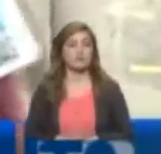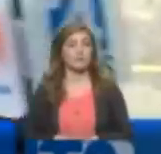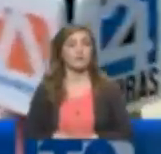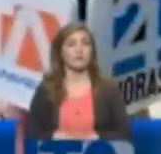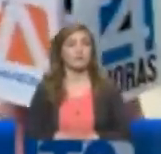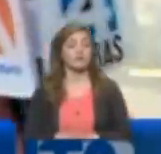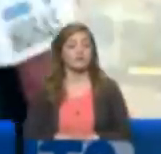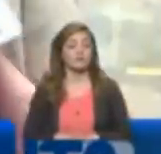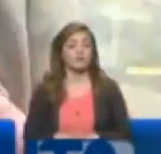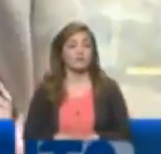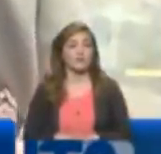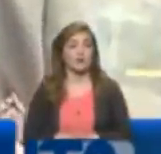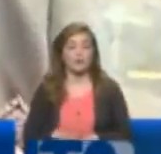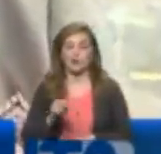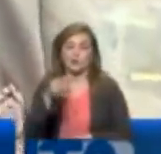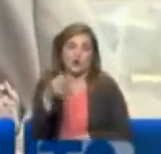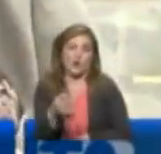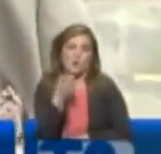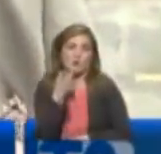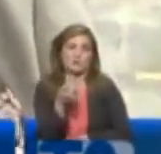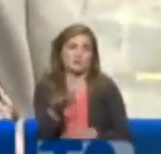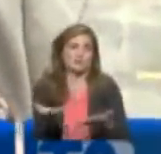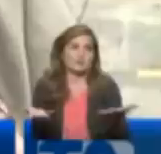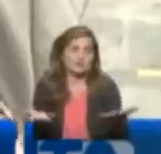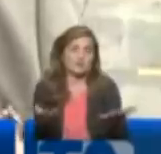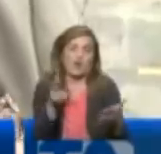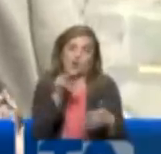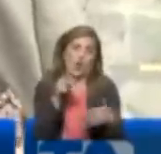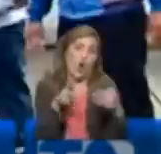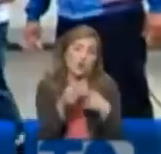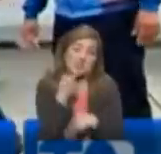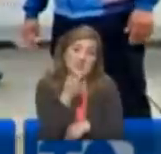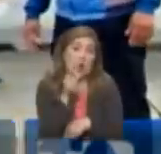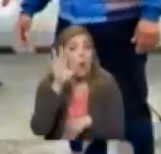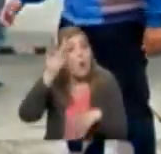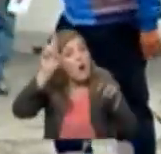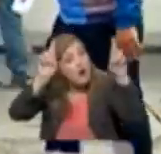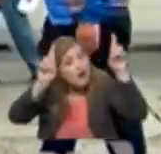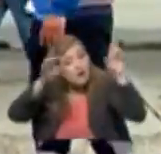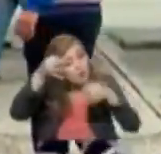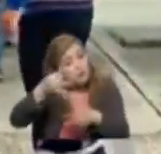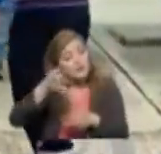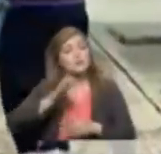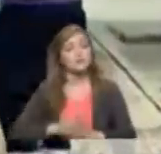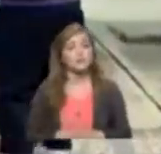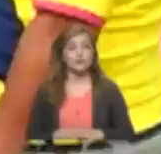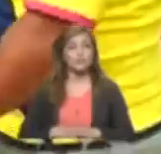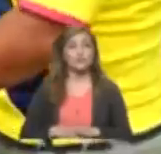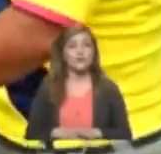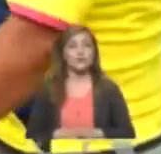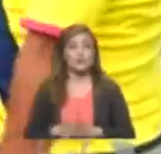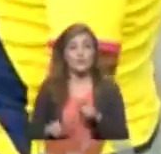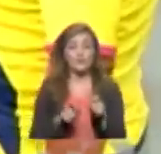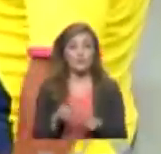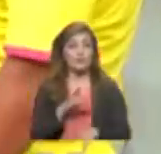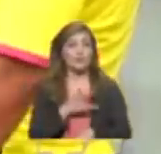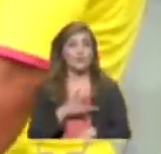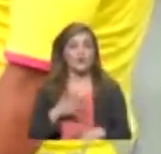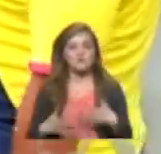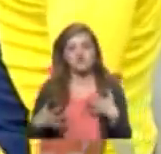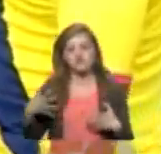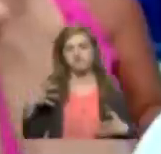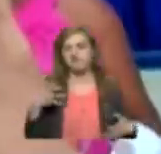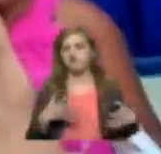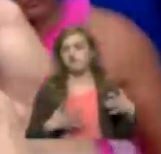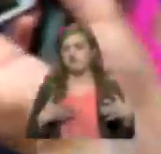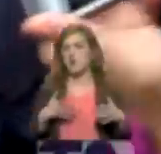embargo sea lo que se cumpla lo que han dicho que no van a cortar la energía conforme avanza los días los ánimos de quienes buscan explicaciones se